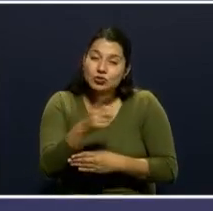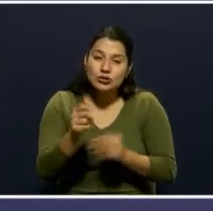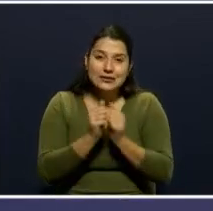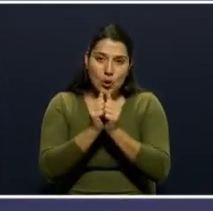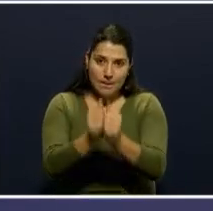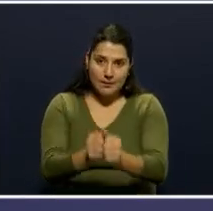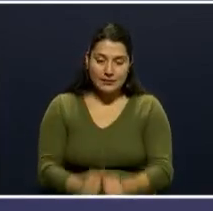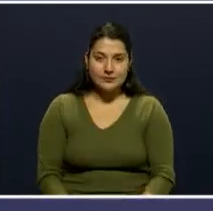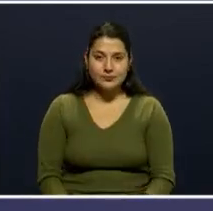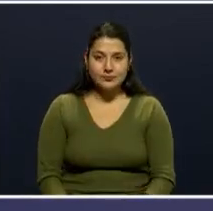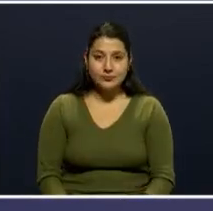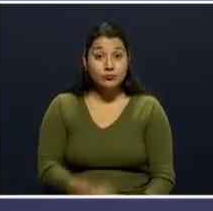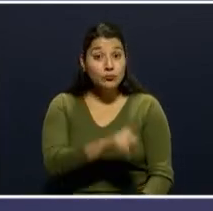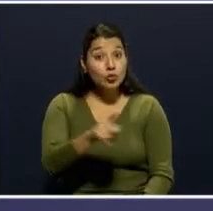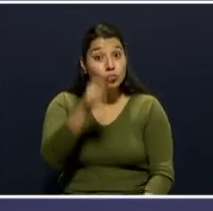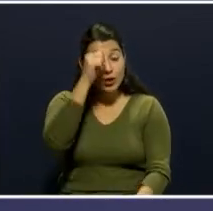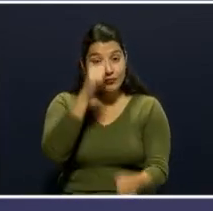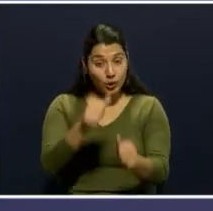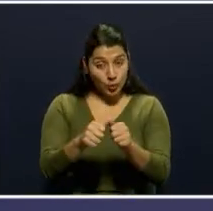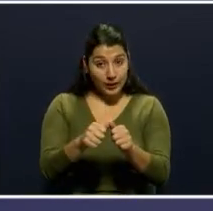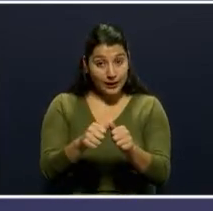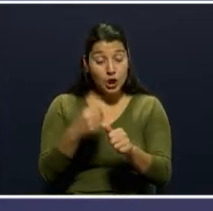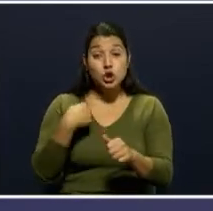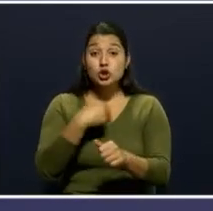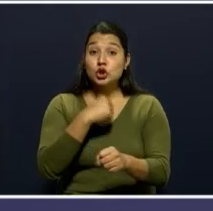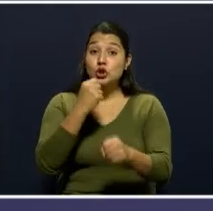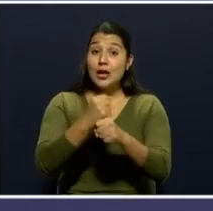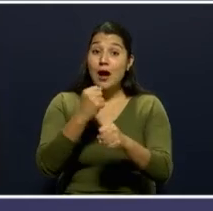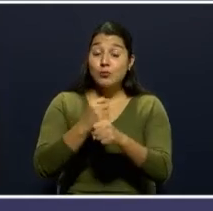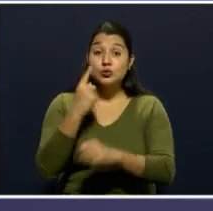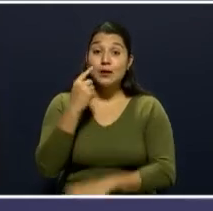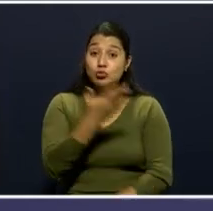acompañen. Y recuerden, trabajamos para